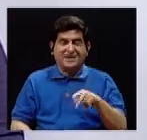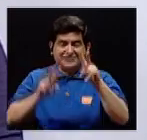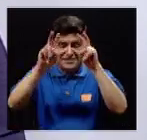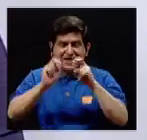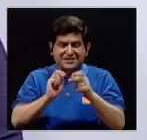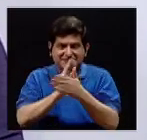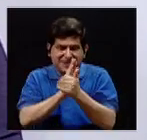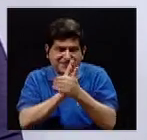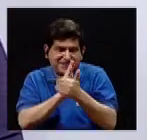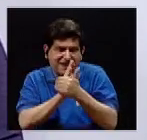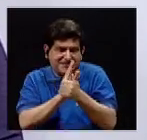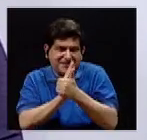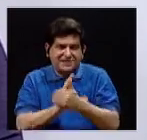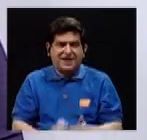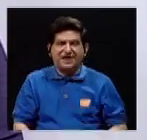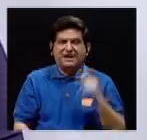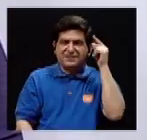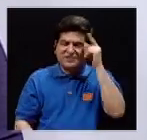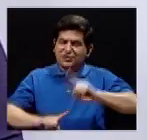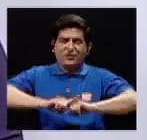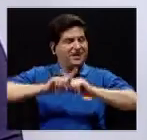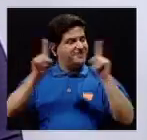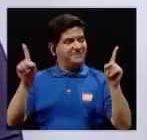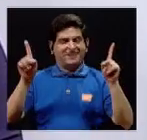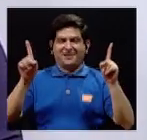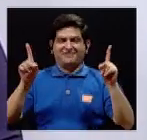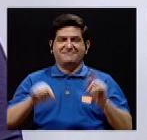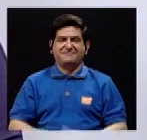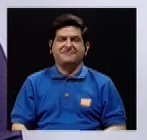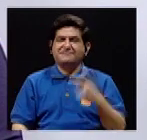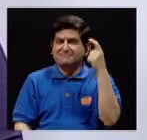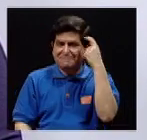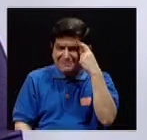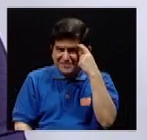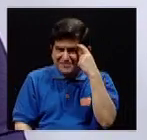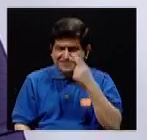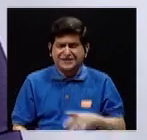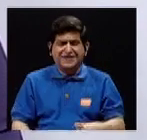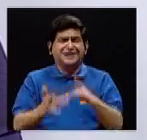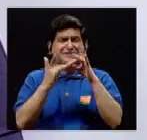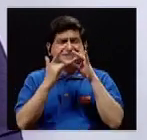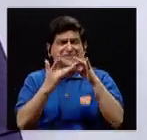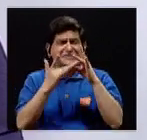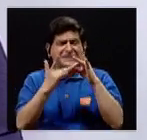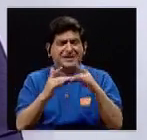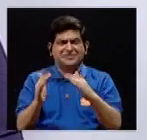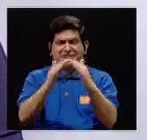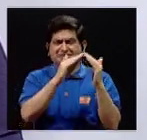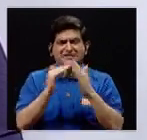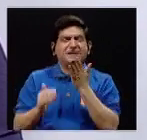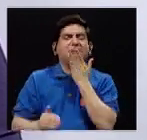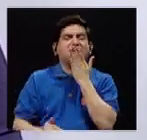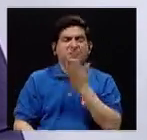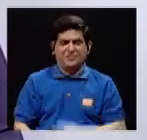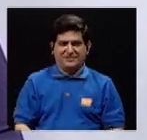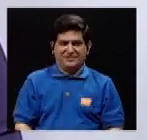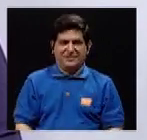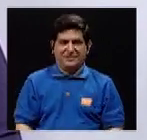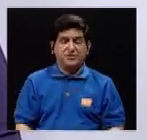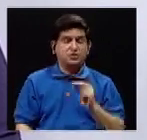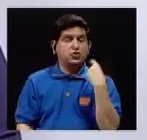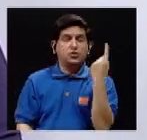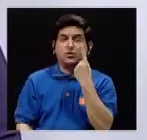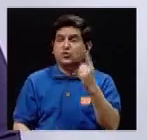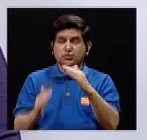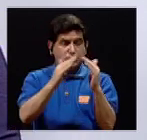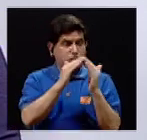aptitud Eh pues es una lógica distinta entonces hay que pensar que en particular para las comunidades indígenas vea